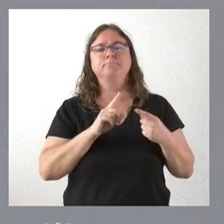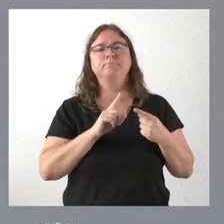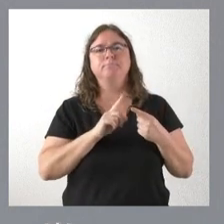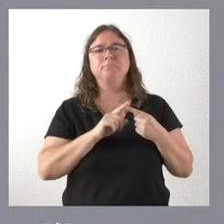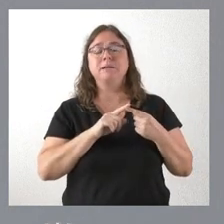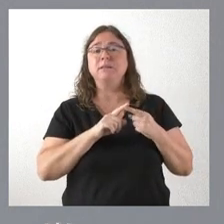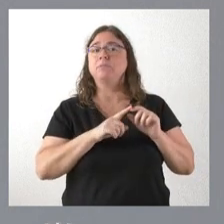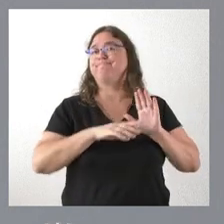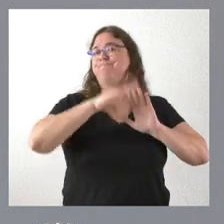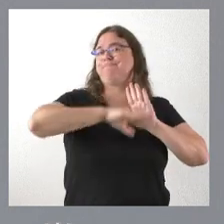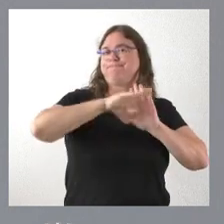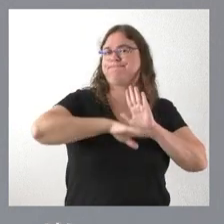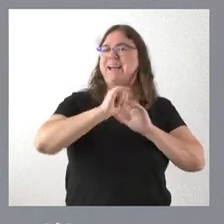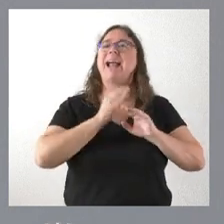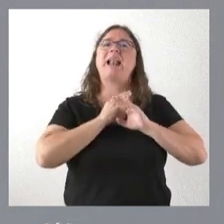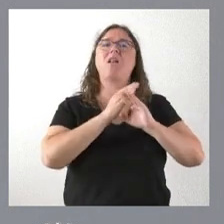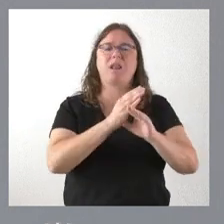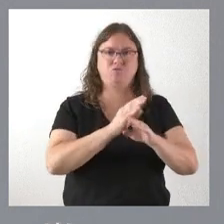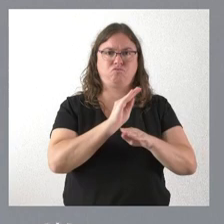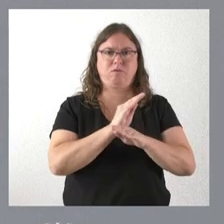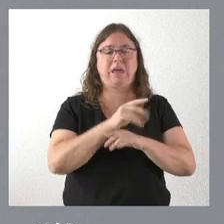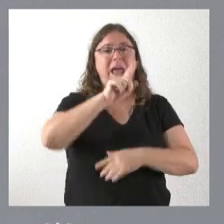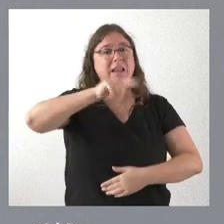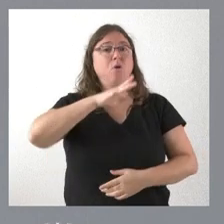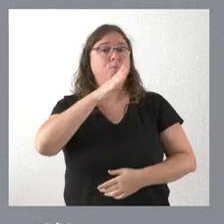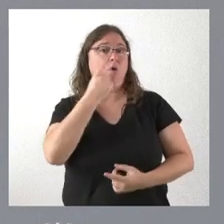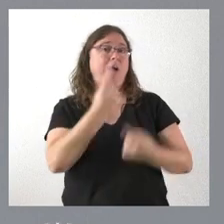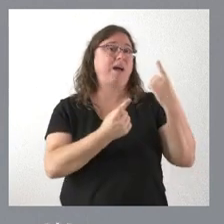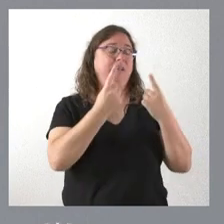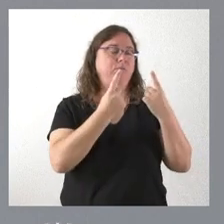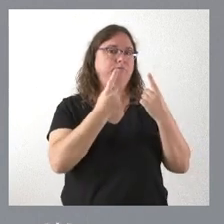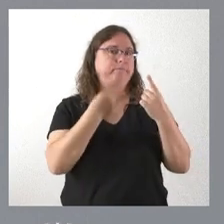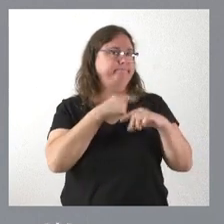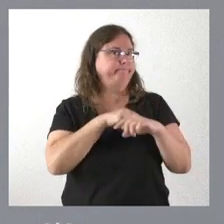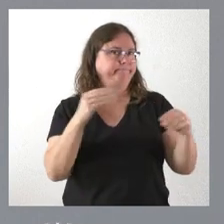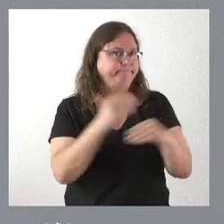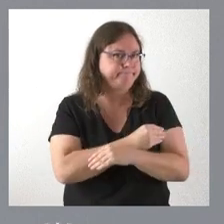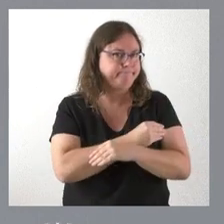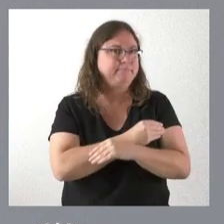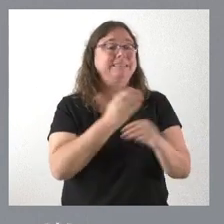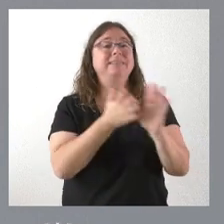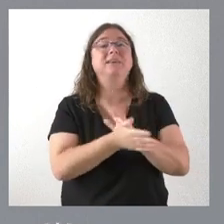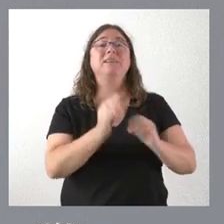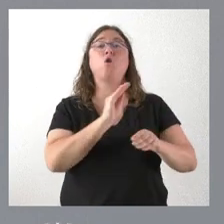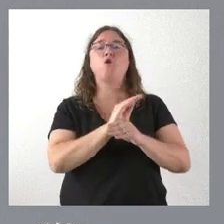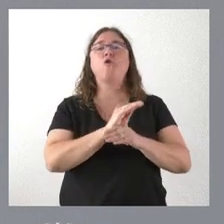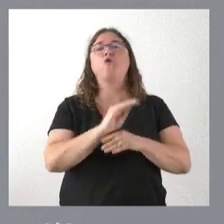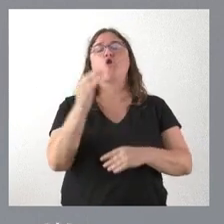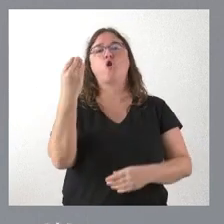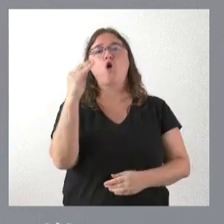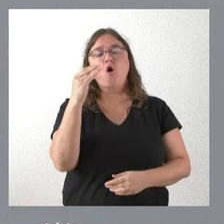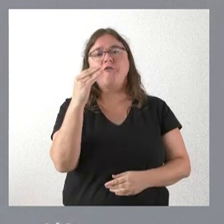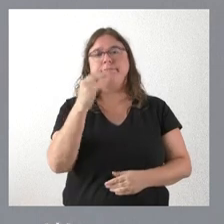condicionaba el resto de ayuda del alquiler porque algunas las incompatilizadas de hecho de otra forma recibir una ayuda del Bono joven lógicamente